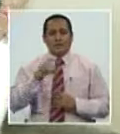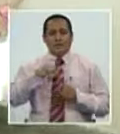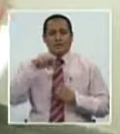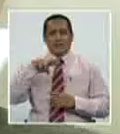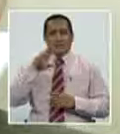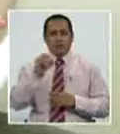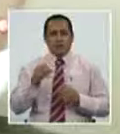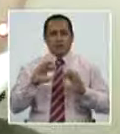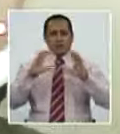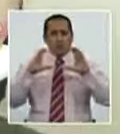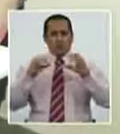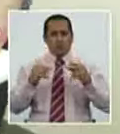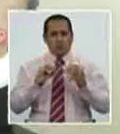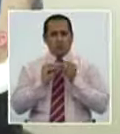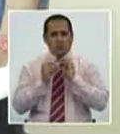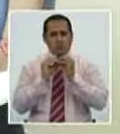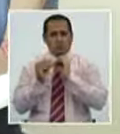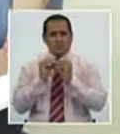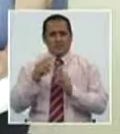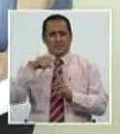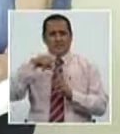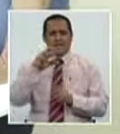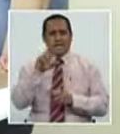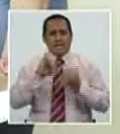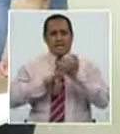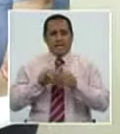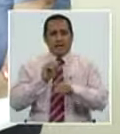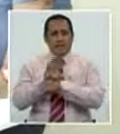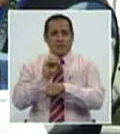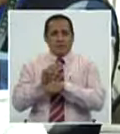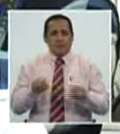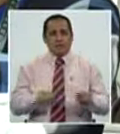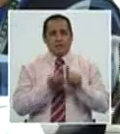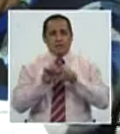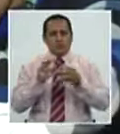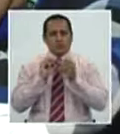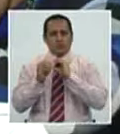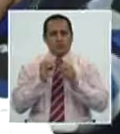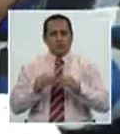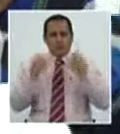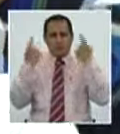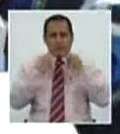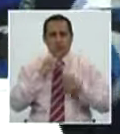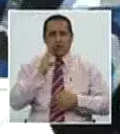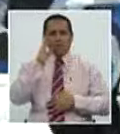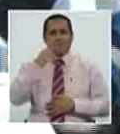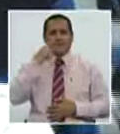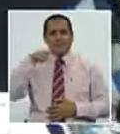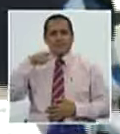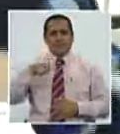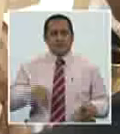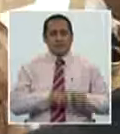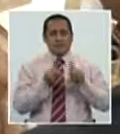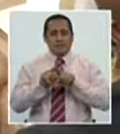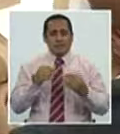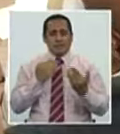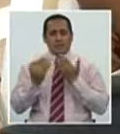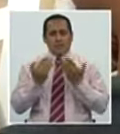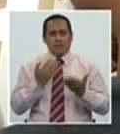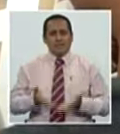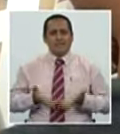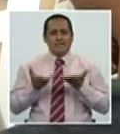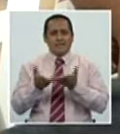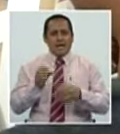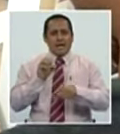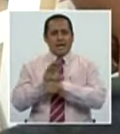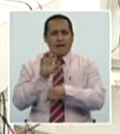En el CEDPRO, los cursos modulares y talleres de capacitación son implementados de acuerdo a las necesidades. De esta